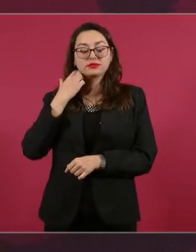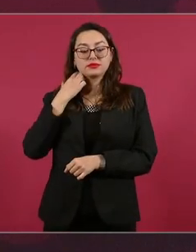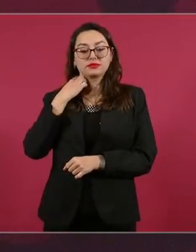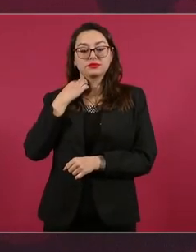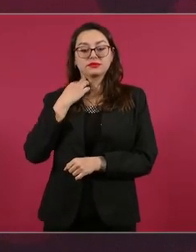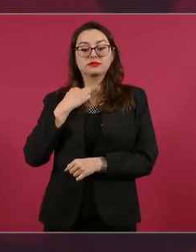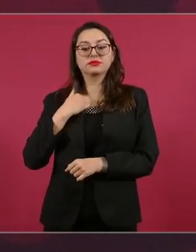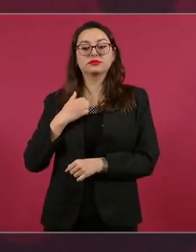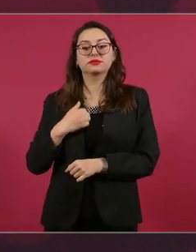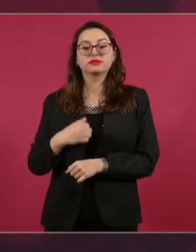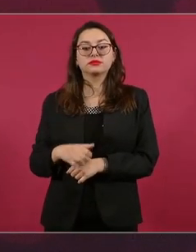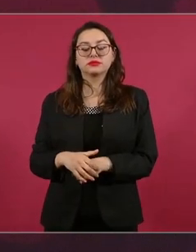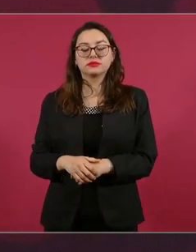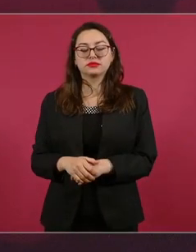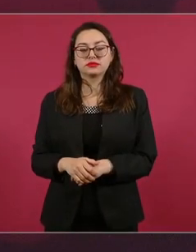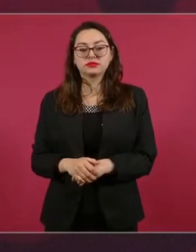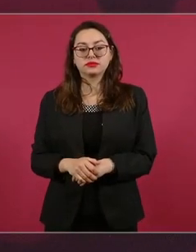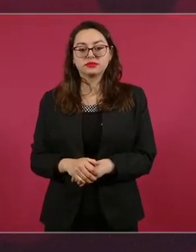eso para los jóvenes,